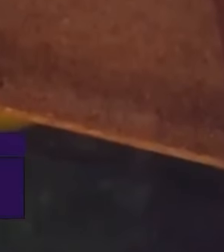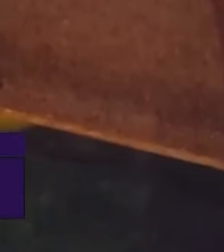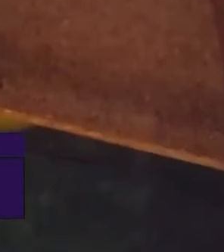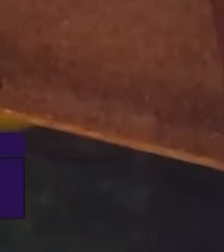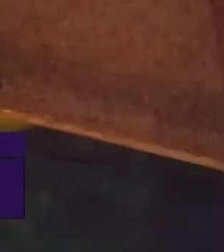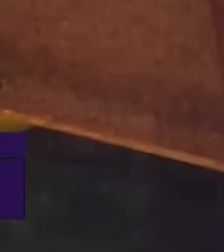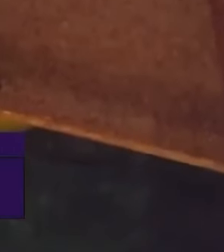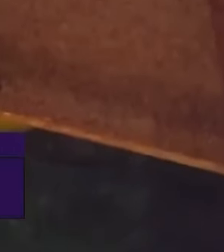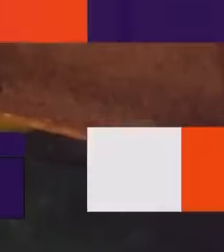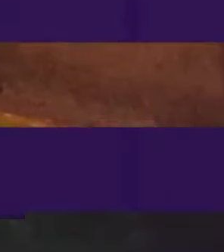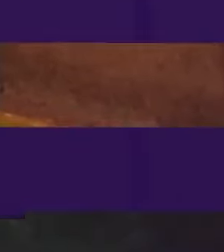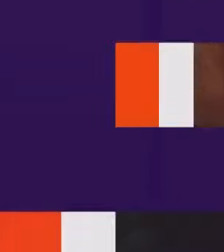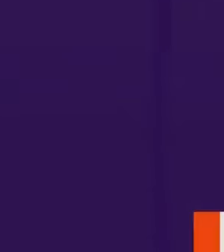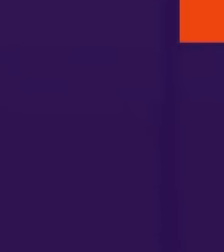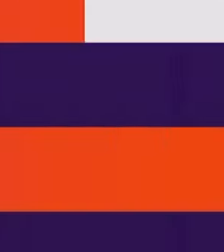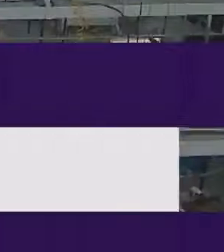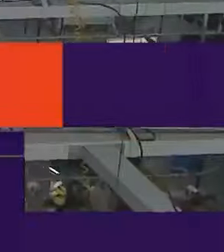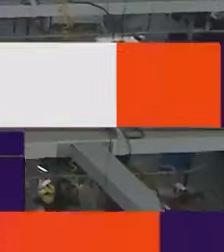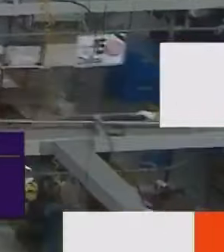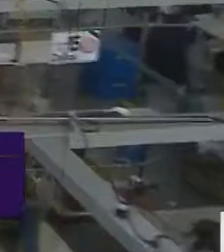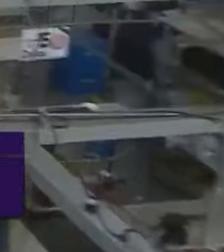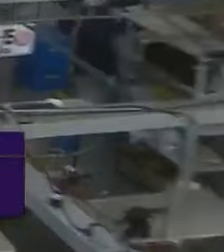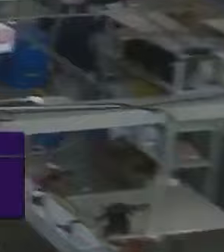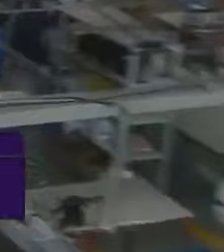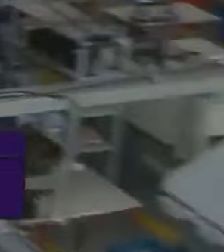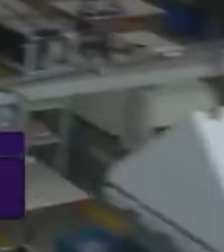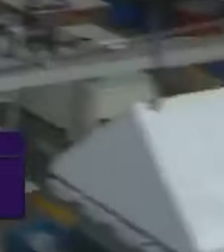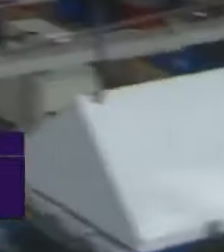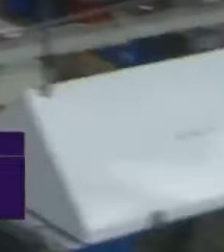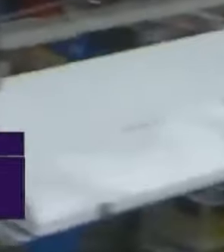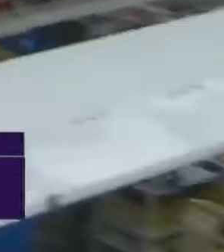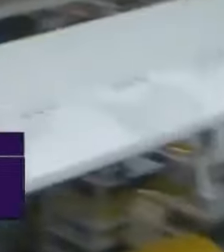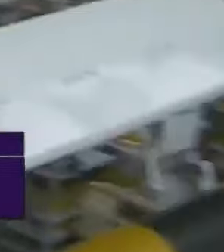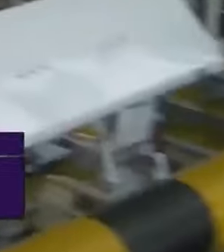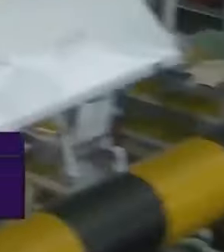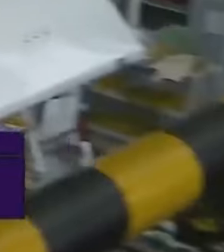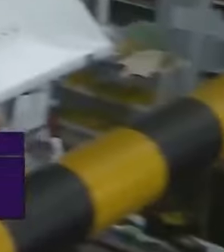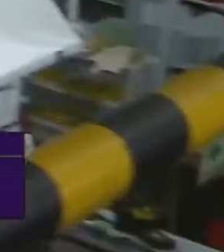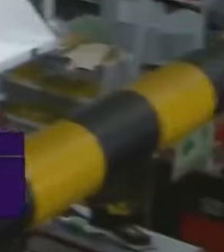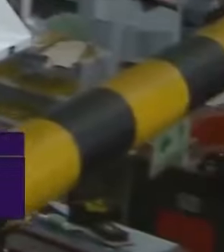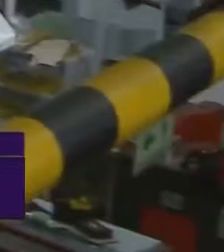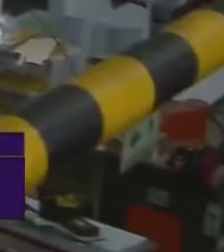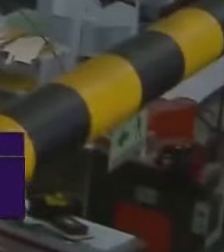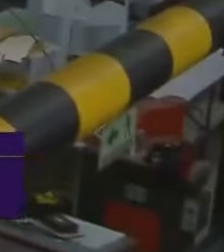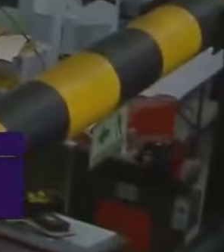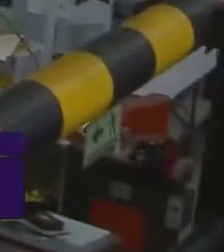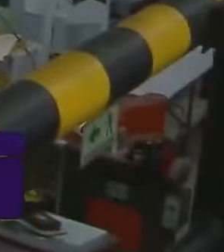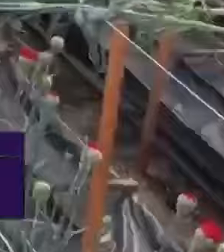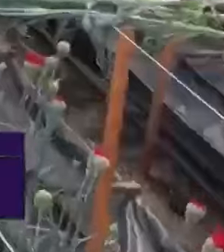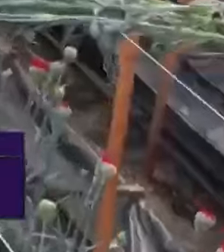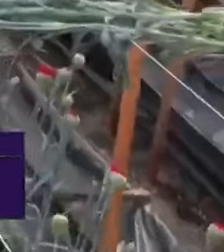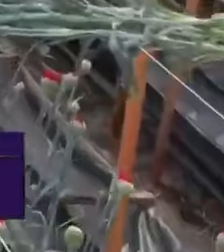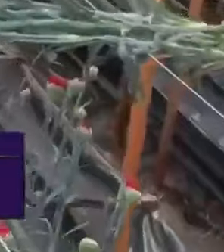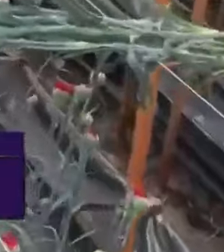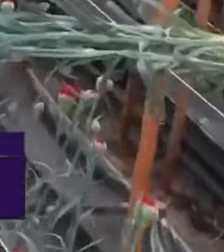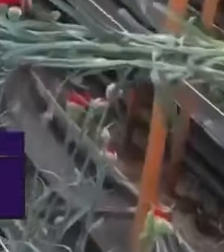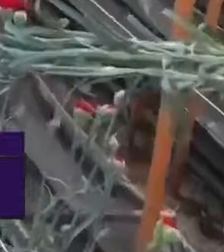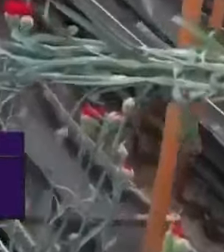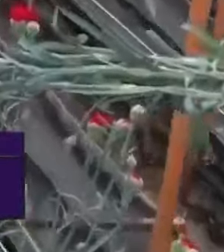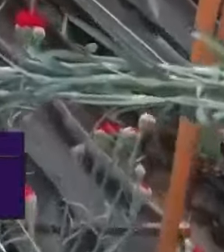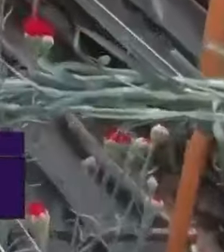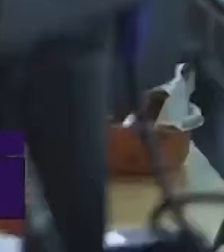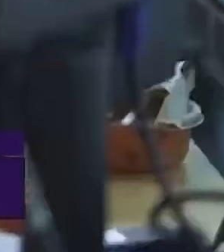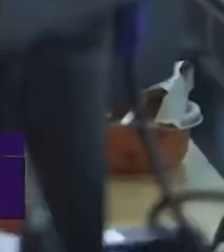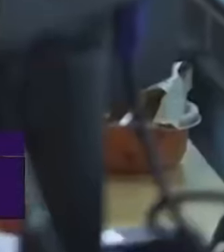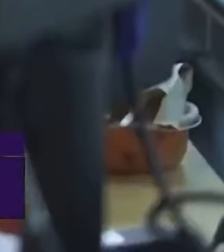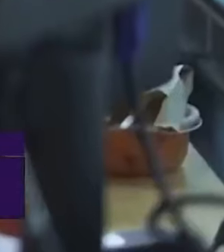les contamos los detalles. De acuerdo con un estudio de Fenalco Sostenible, las empresas colombianas